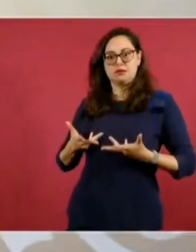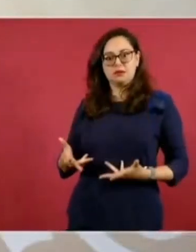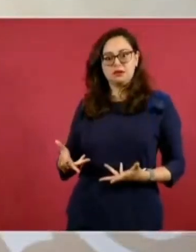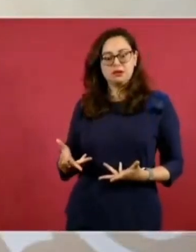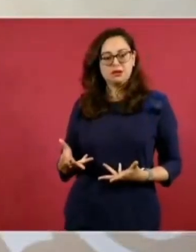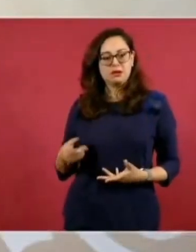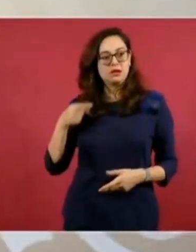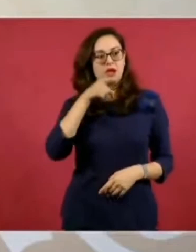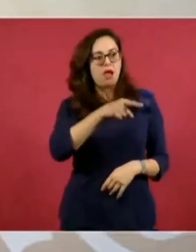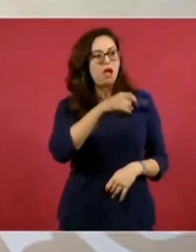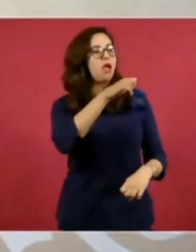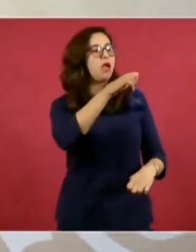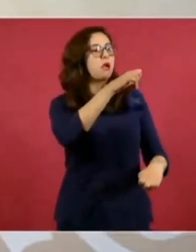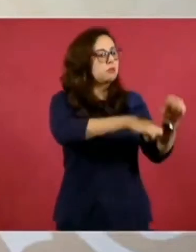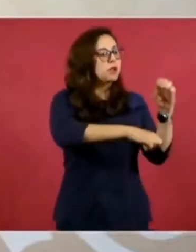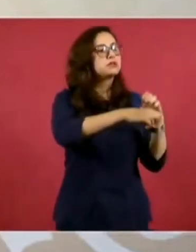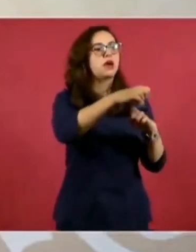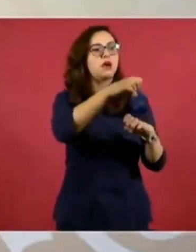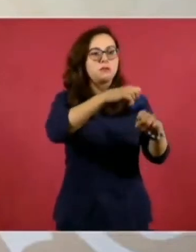a